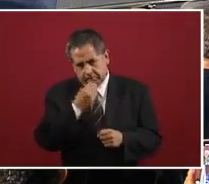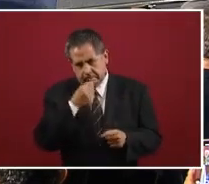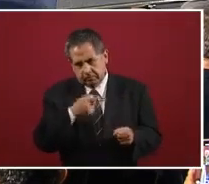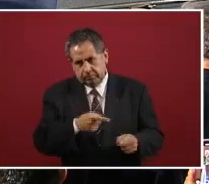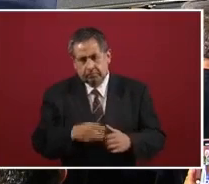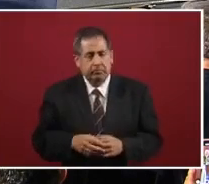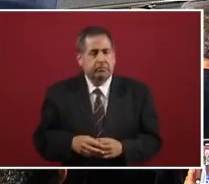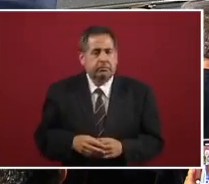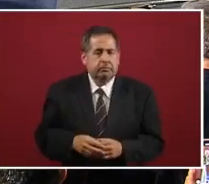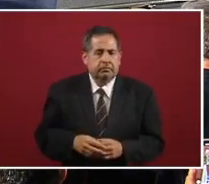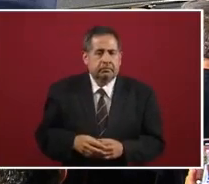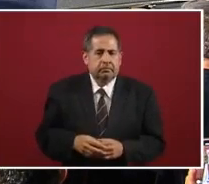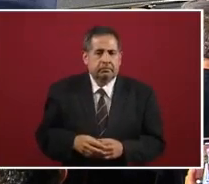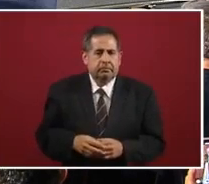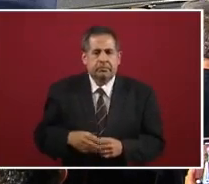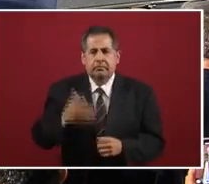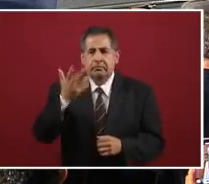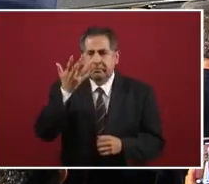10